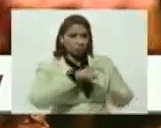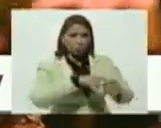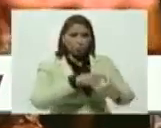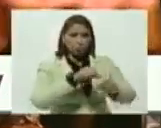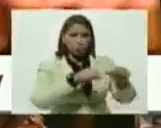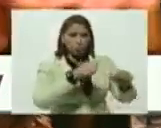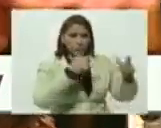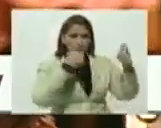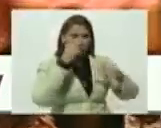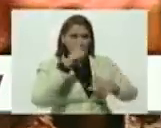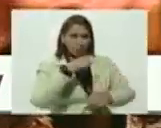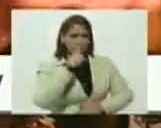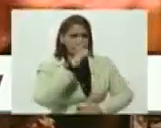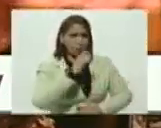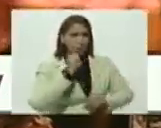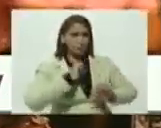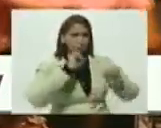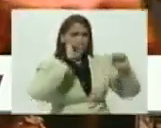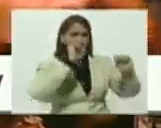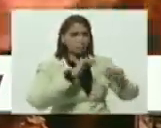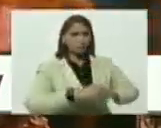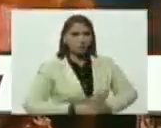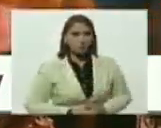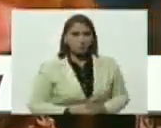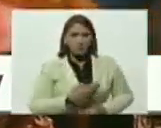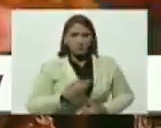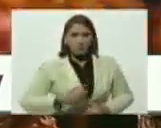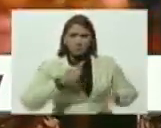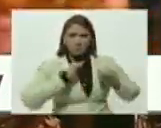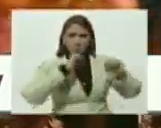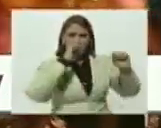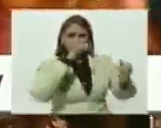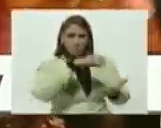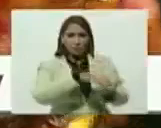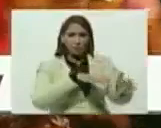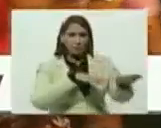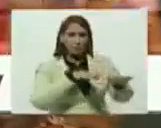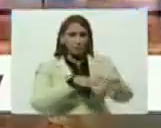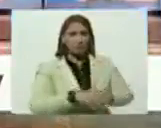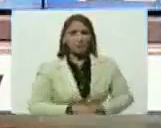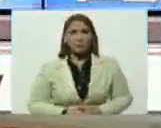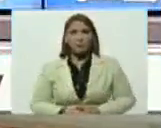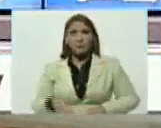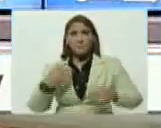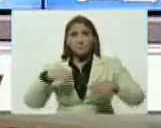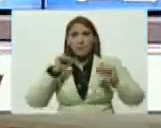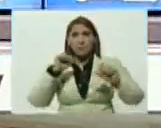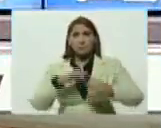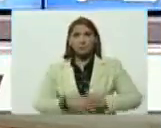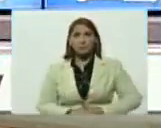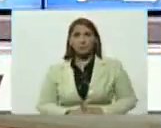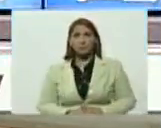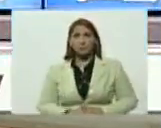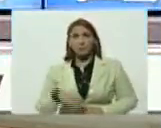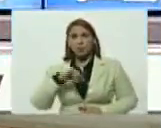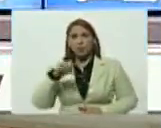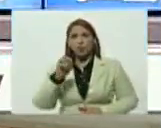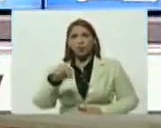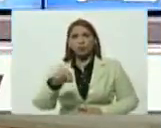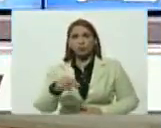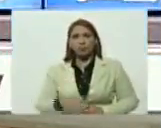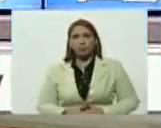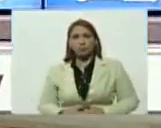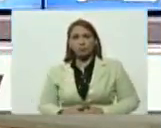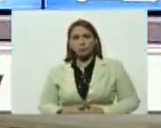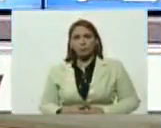de Chávez y de Nicolás. ¡Venceremos, presidente! ¡Y que viva Tinaquillo por siempre! ¡Viva Tinaquillo! John Moreno, el galán